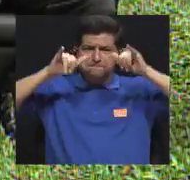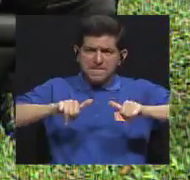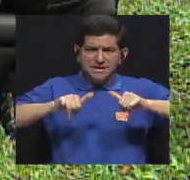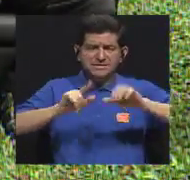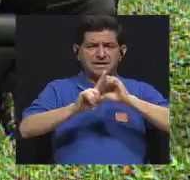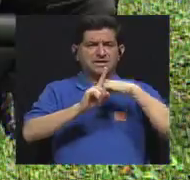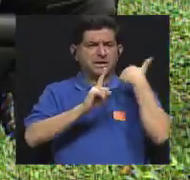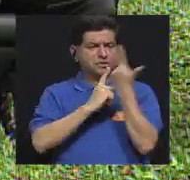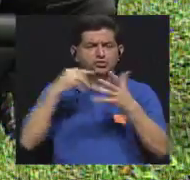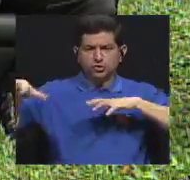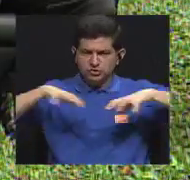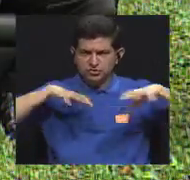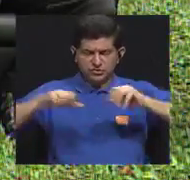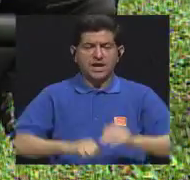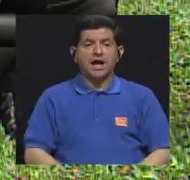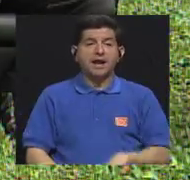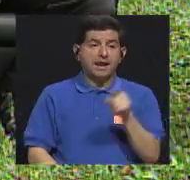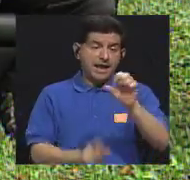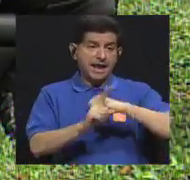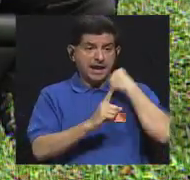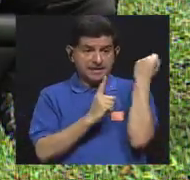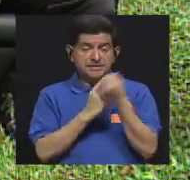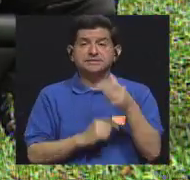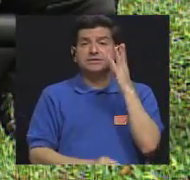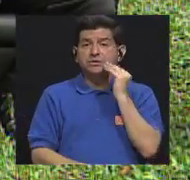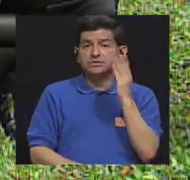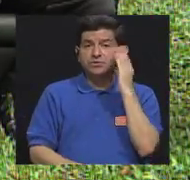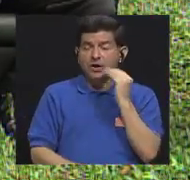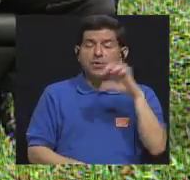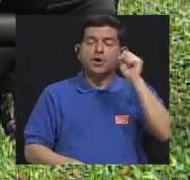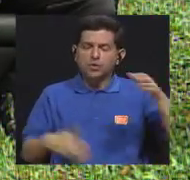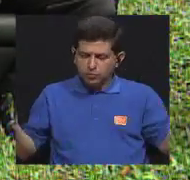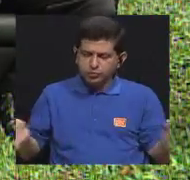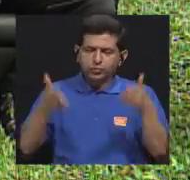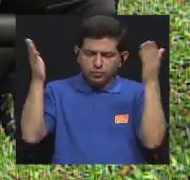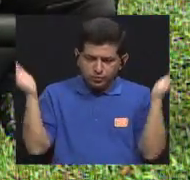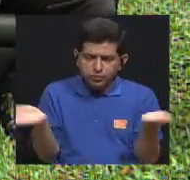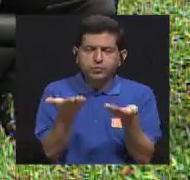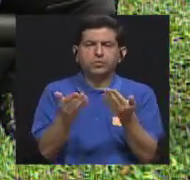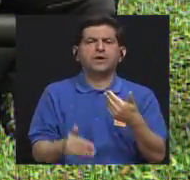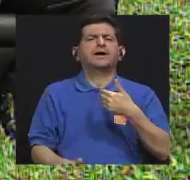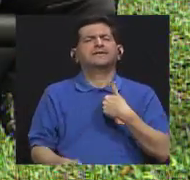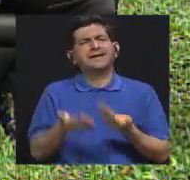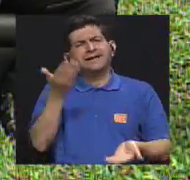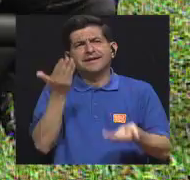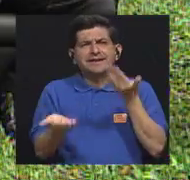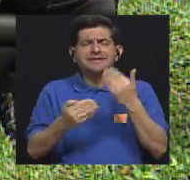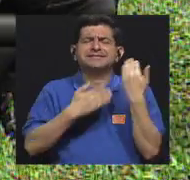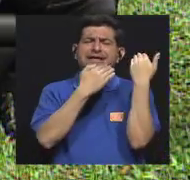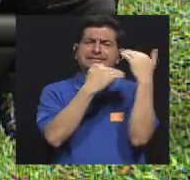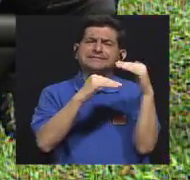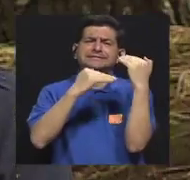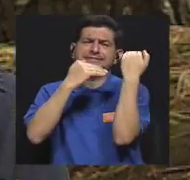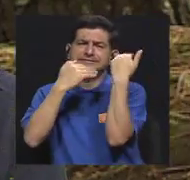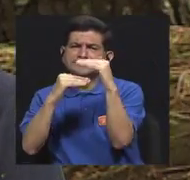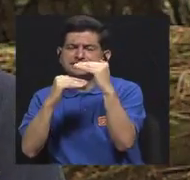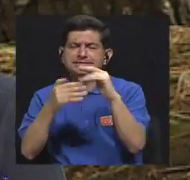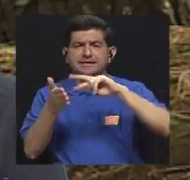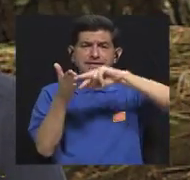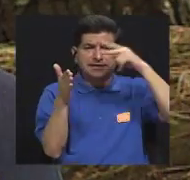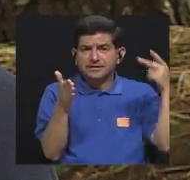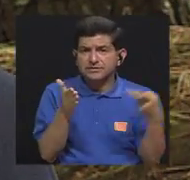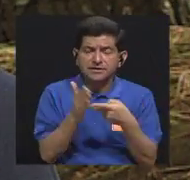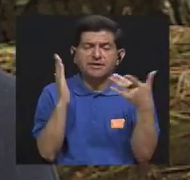mantenernos socialmente activos, que eso es algo que nuestros abuelos sí han fomentado, también por haber tenido un poco más de limitaciones con lo que